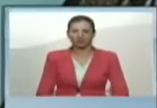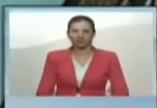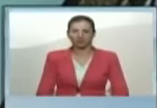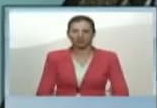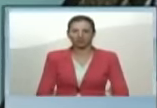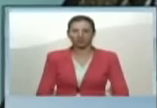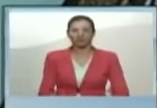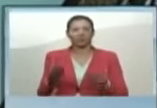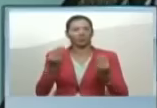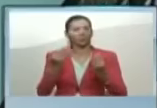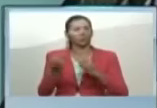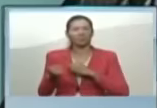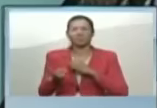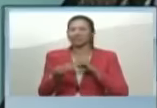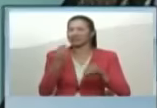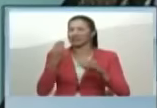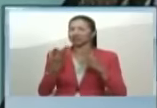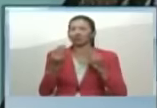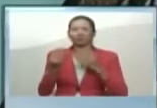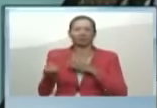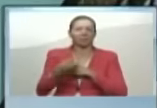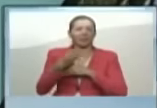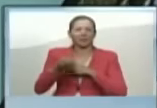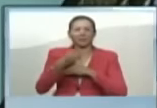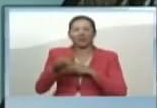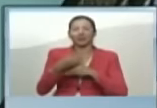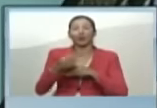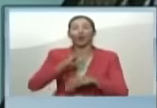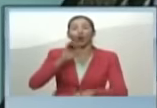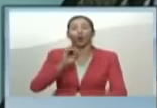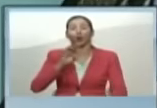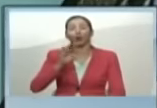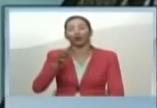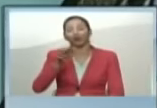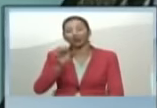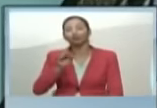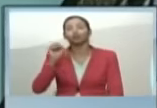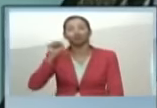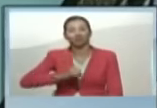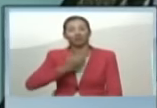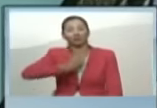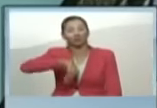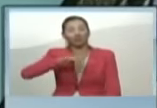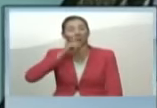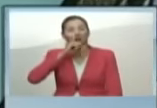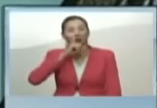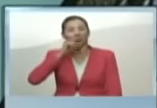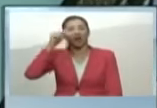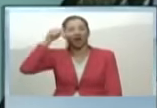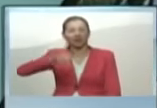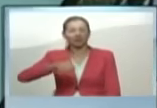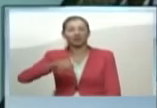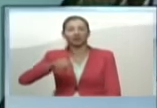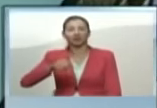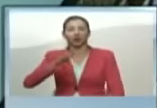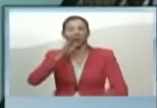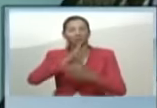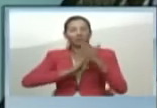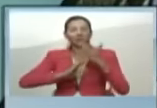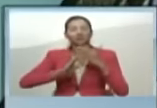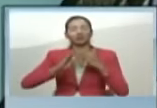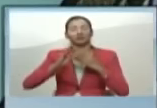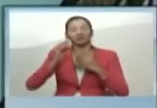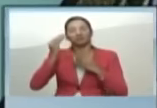Hay muchos mensajes. Jorge Amorim, así es, presidente Nicolás Maduro. Aquí una humilde y respetuosa